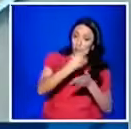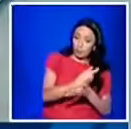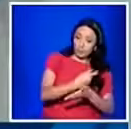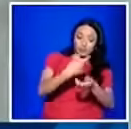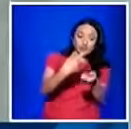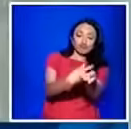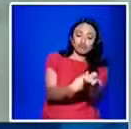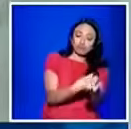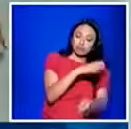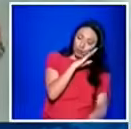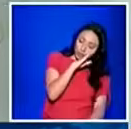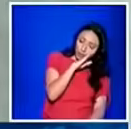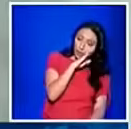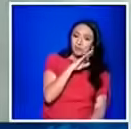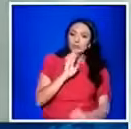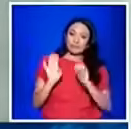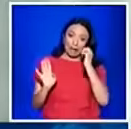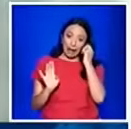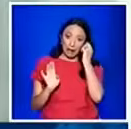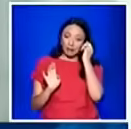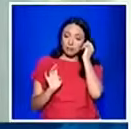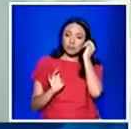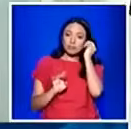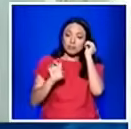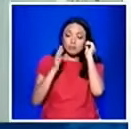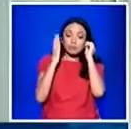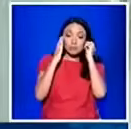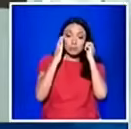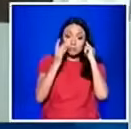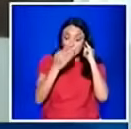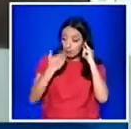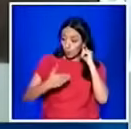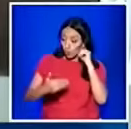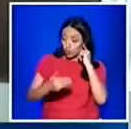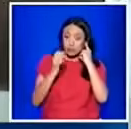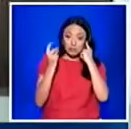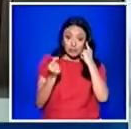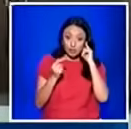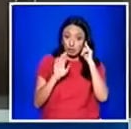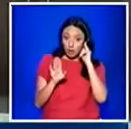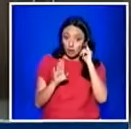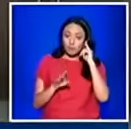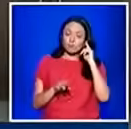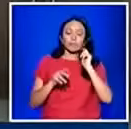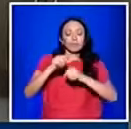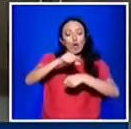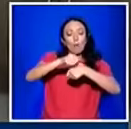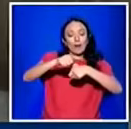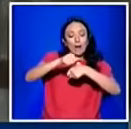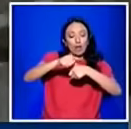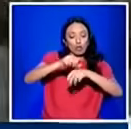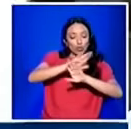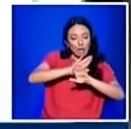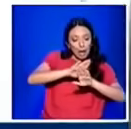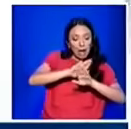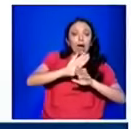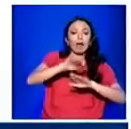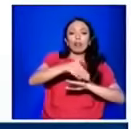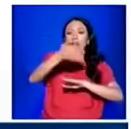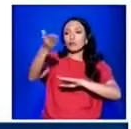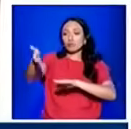ven, se hace una inspección para saber que en este proceso están listos. Una vez que se hace la operación, luego pasarán a una